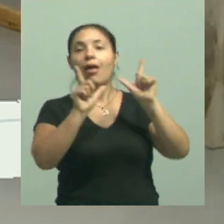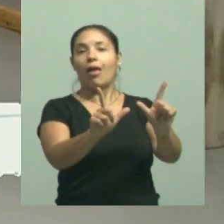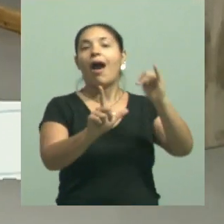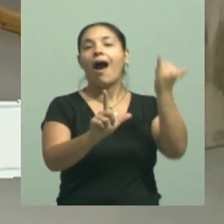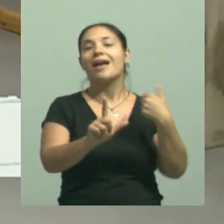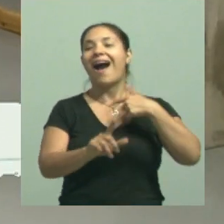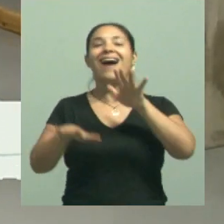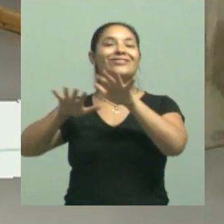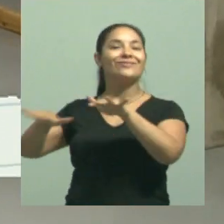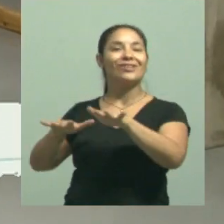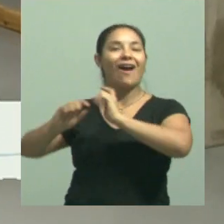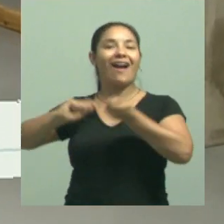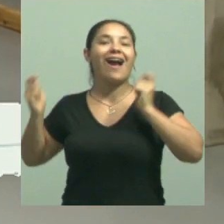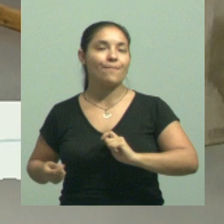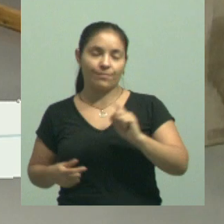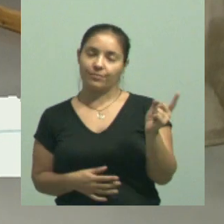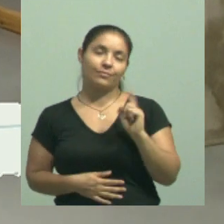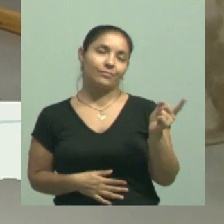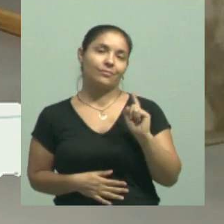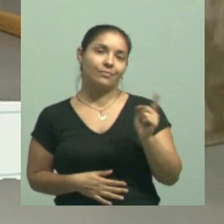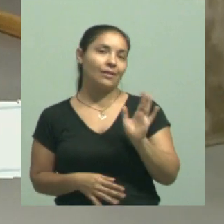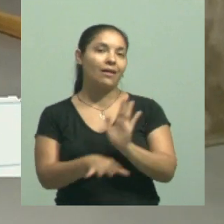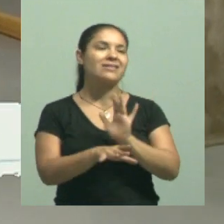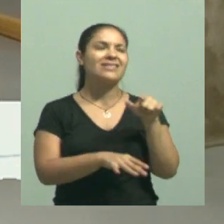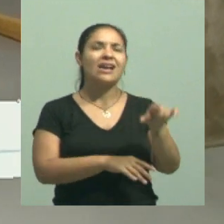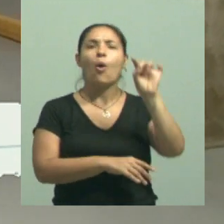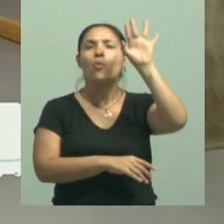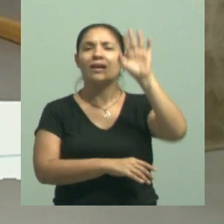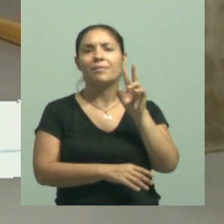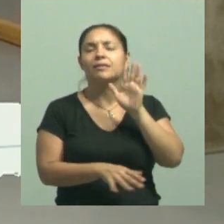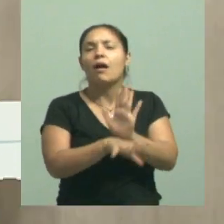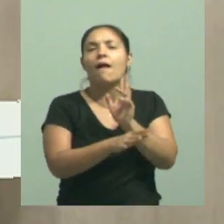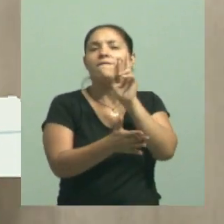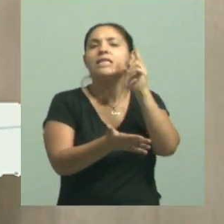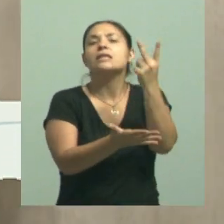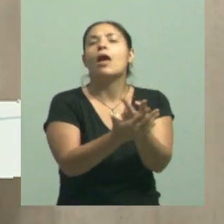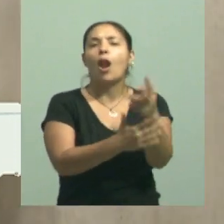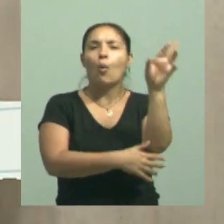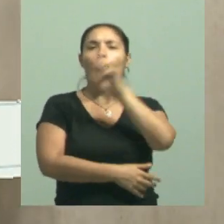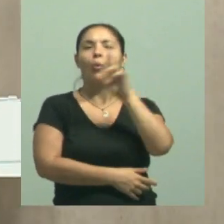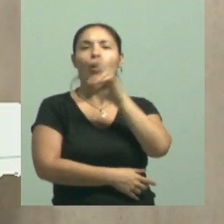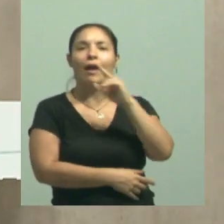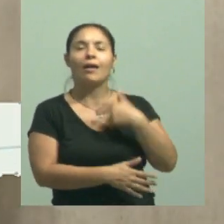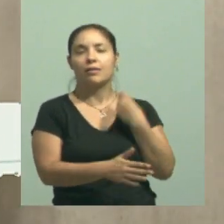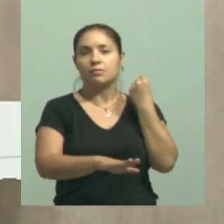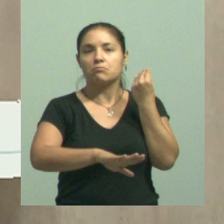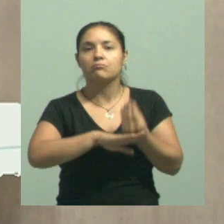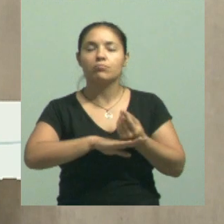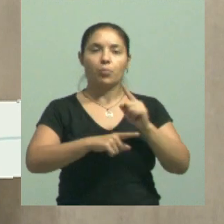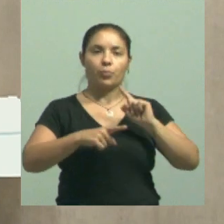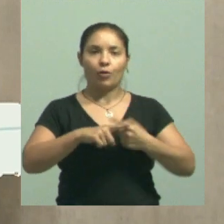es la posibilidad de visibilizar en ese caso a las mujeres como sujeto político en la historia